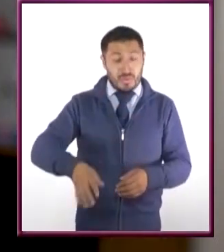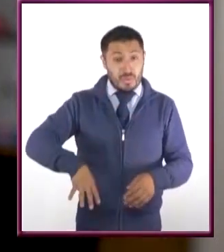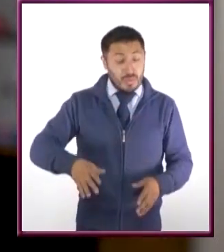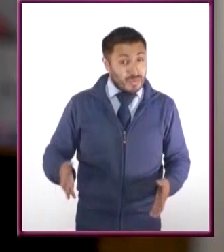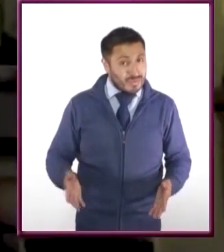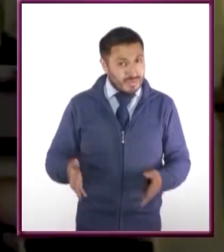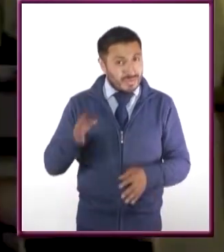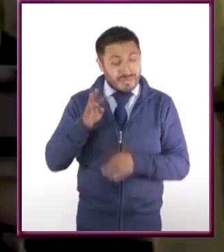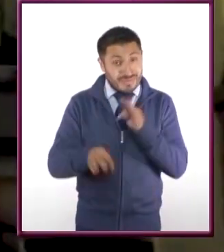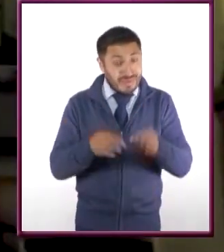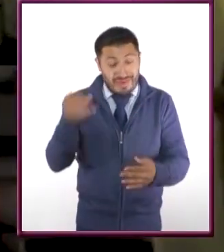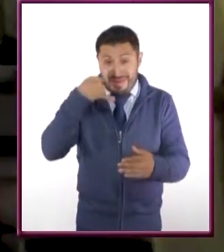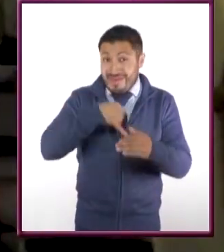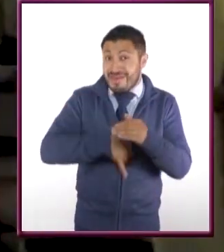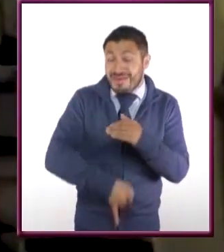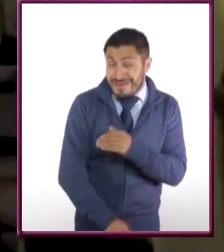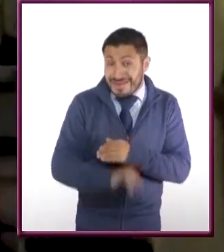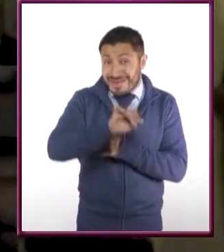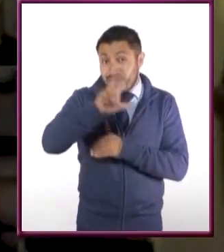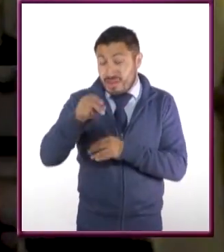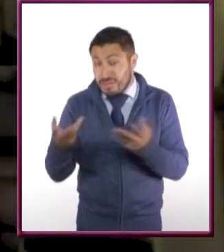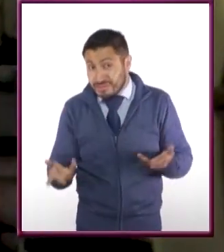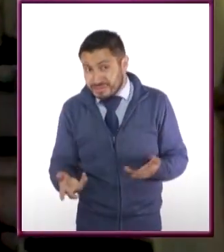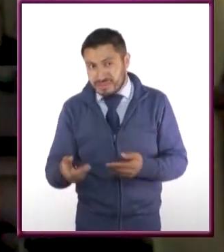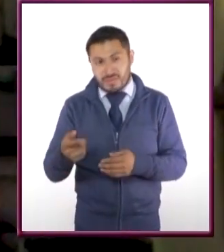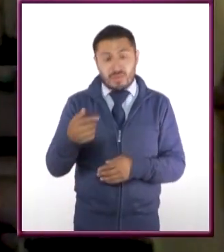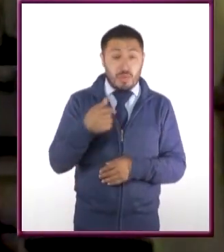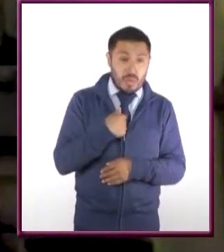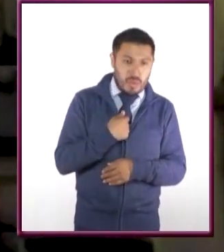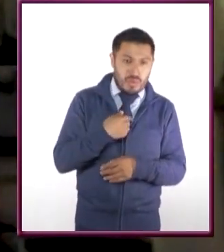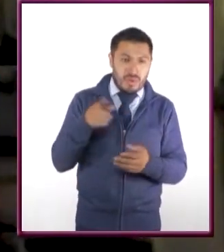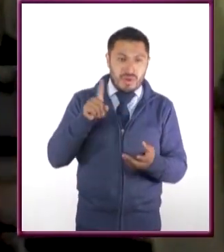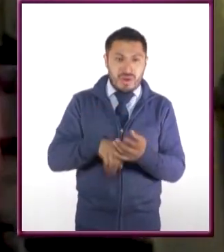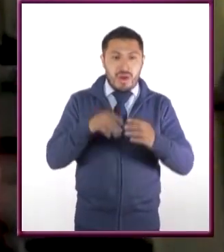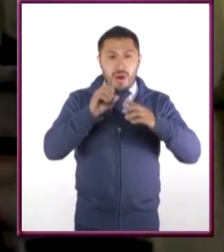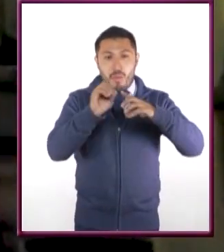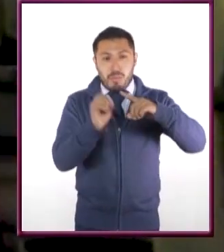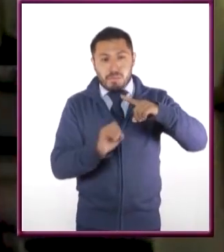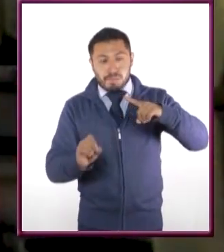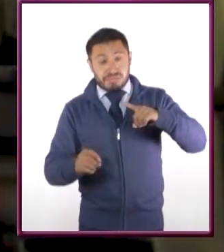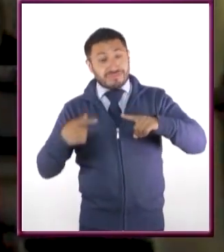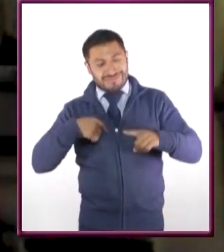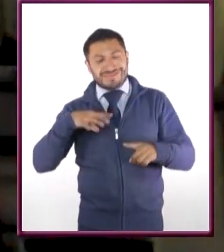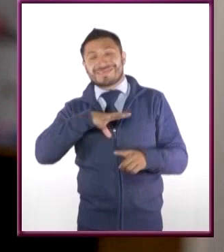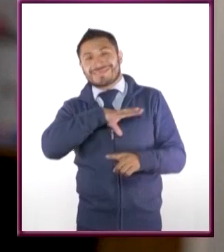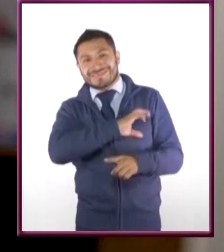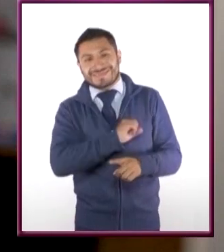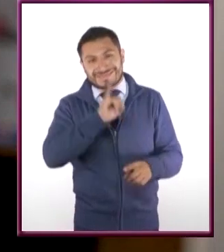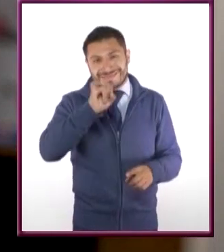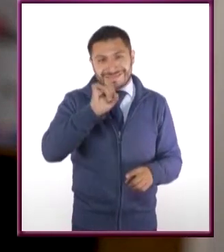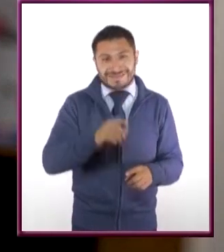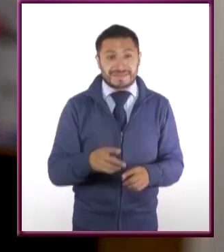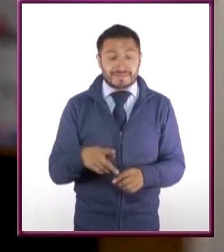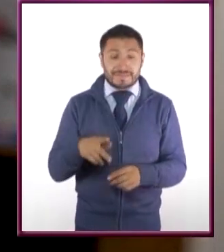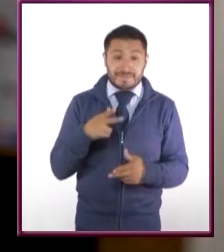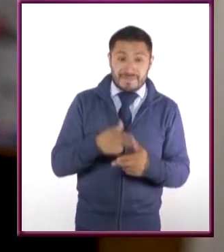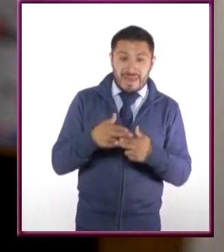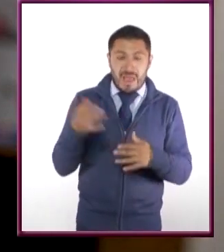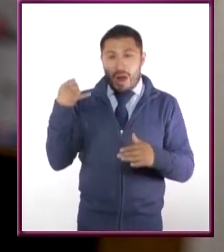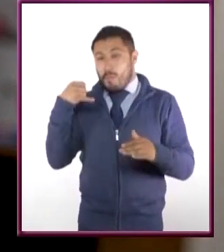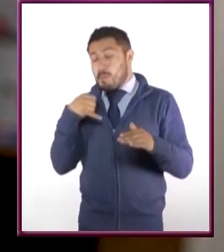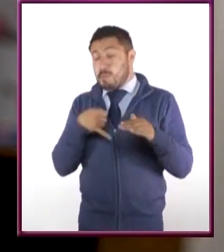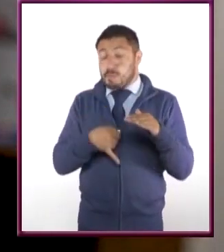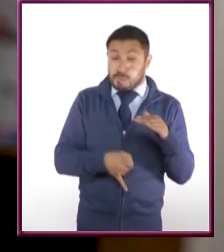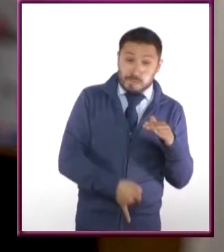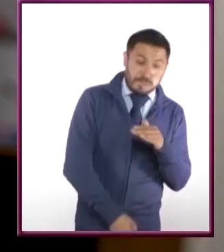no, ¿y por qué? Bueno, Ernesto, sumergirme en un submarino definitivamente me encantaría. Bueno, hasta el fondo del